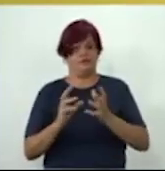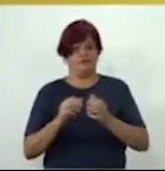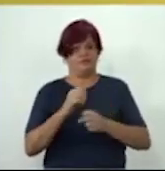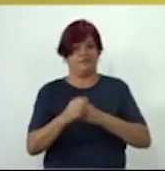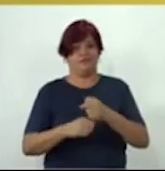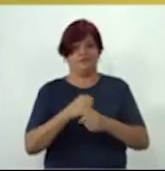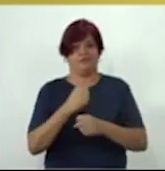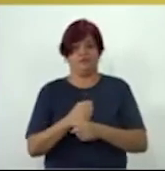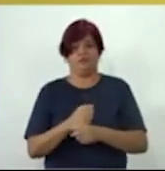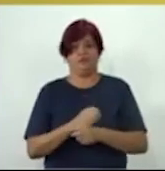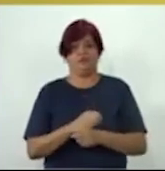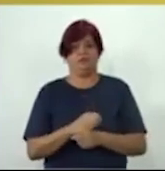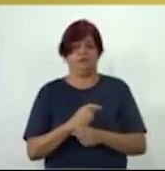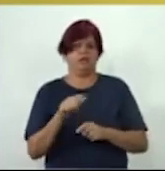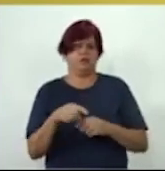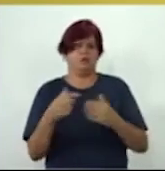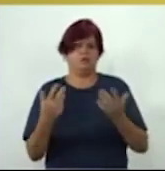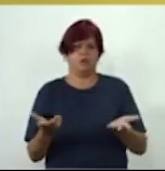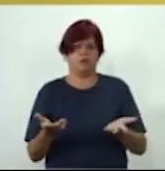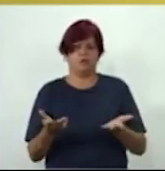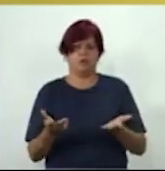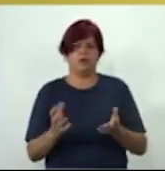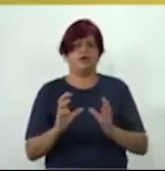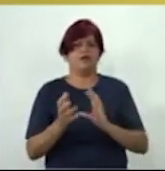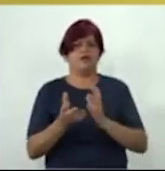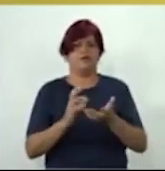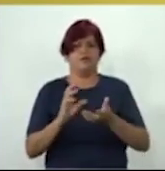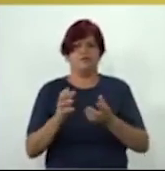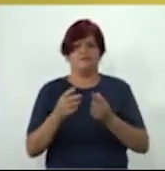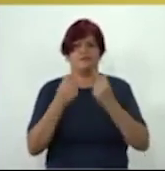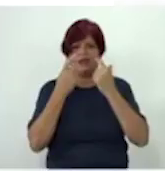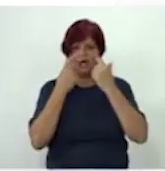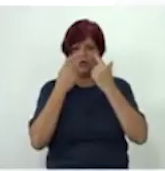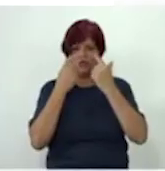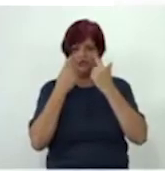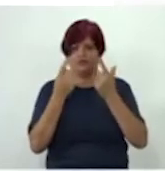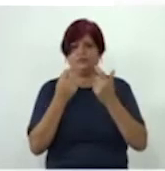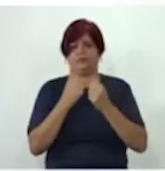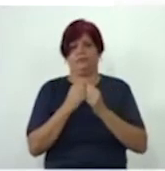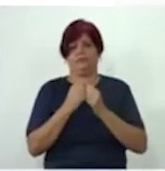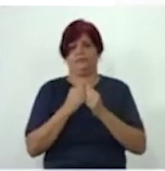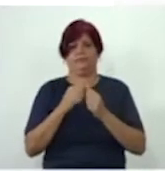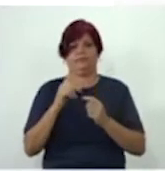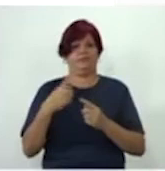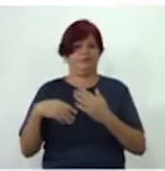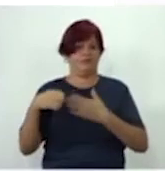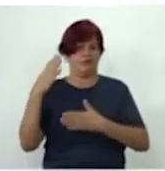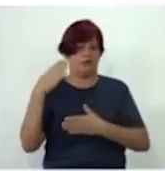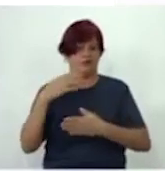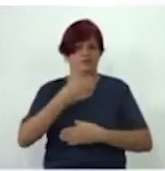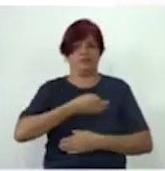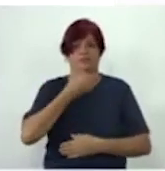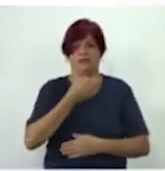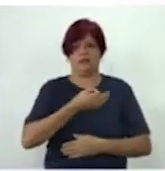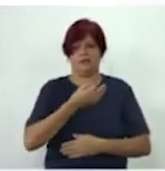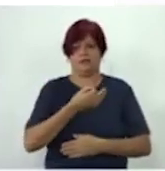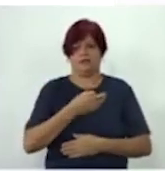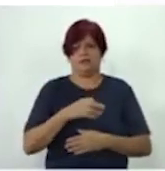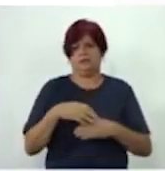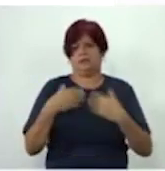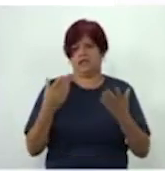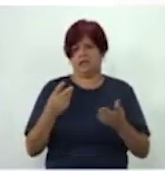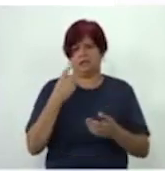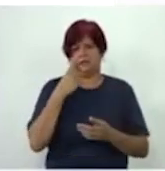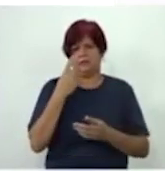utilizar, que en este caso es el método de la observación, y ahorita le explicaba en qué consistía el